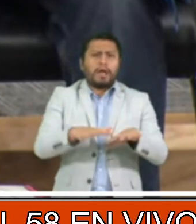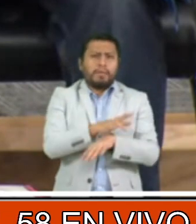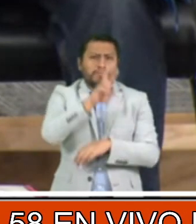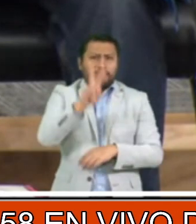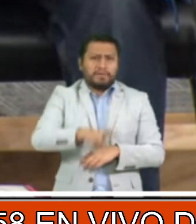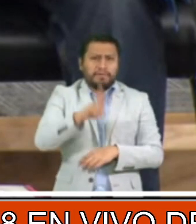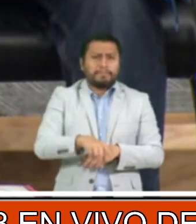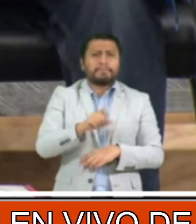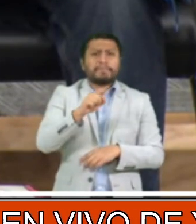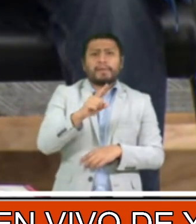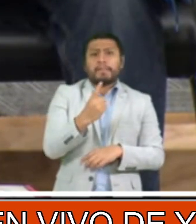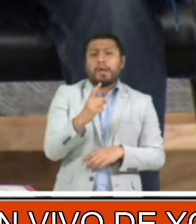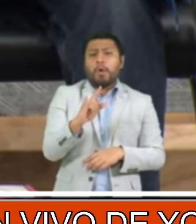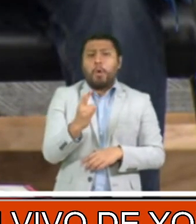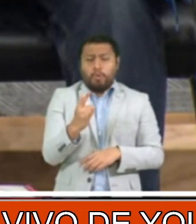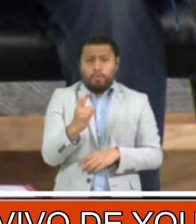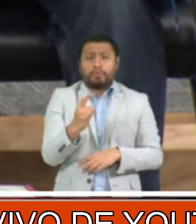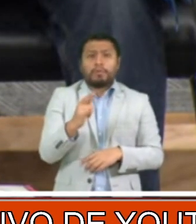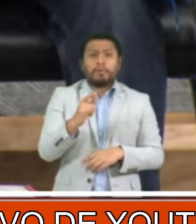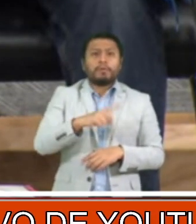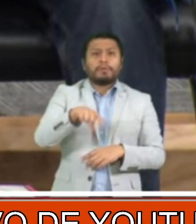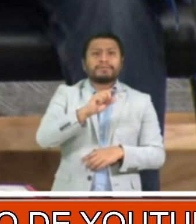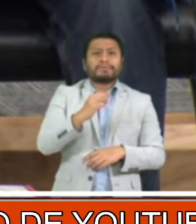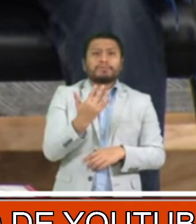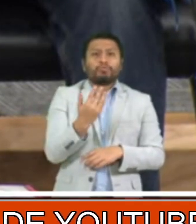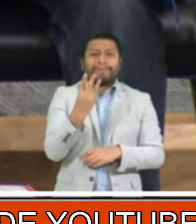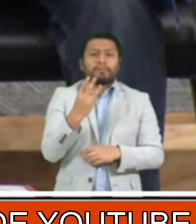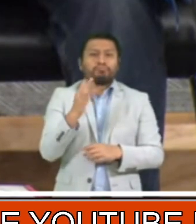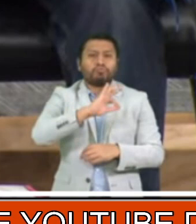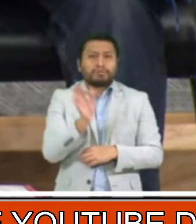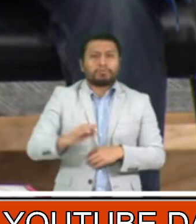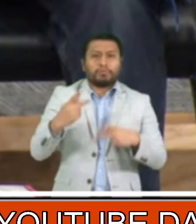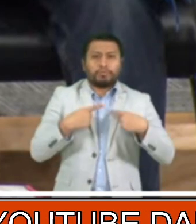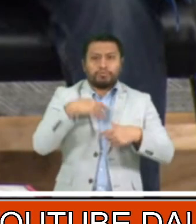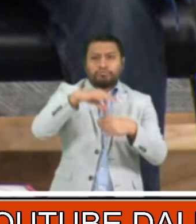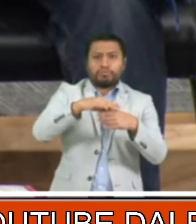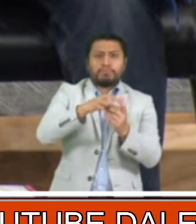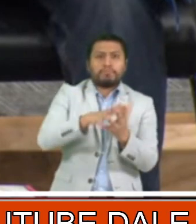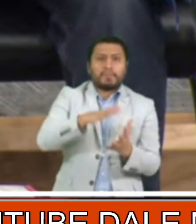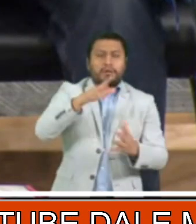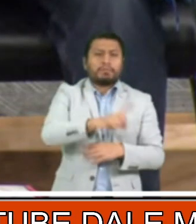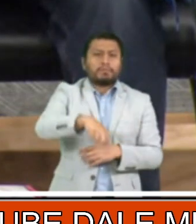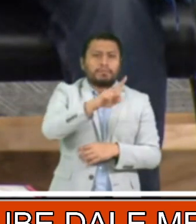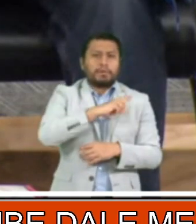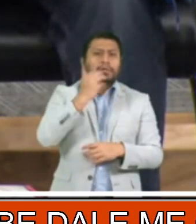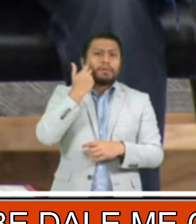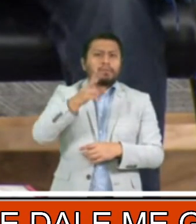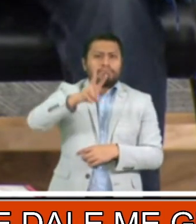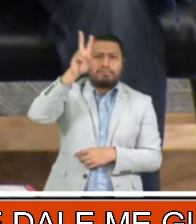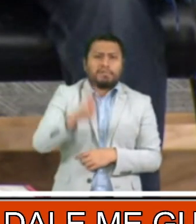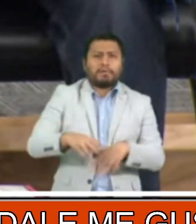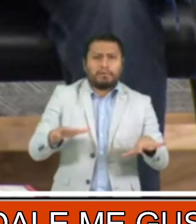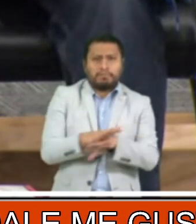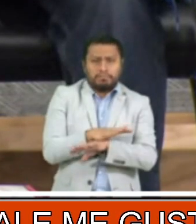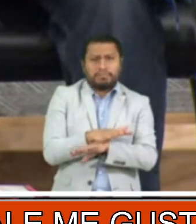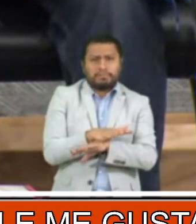Ese 1 de julio, más del 53% de las personas que votaron lo hicieron por un cambio real,